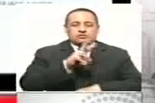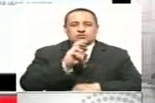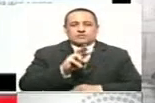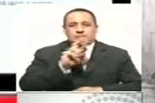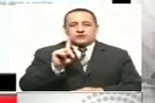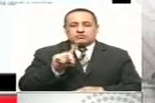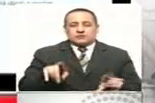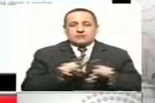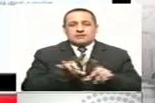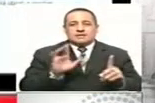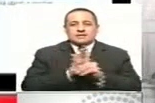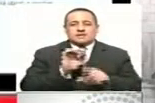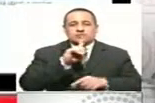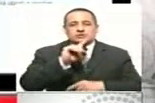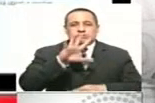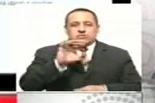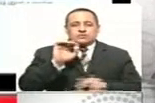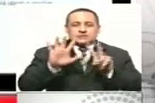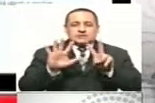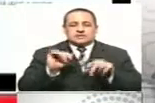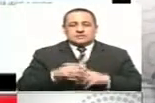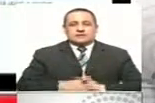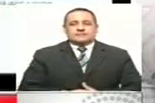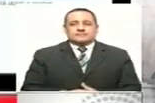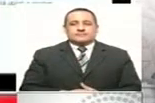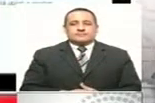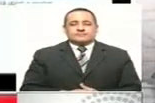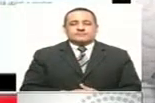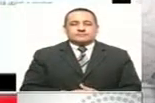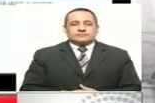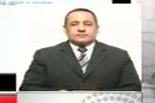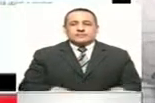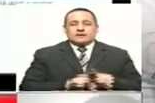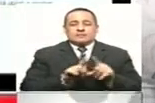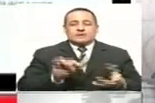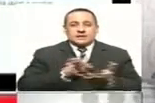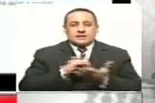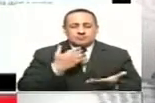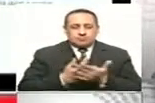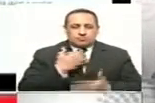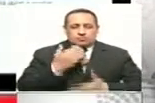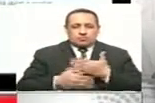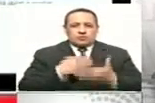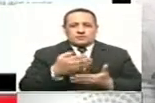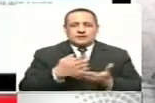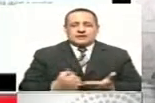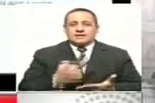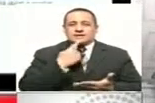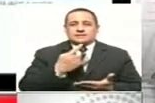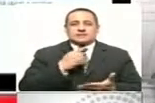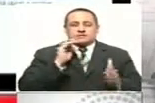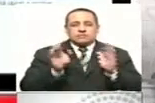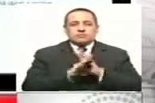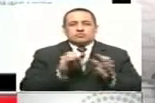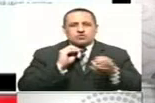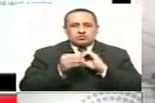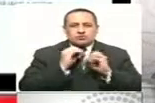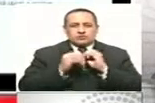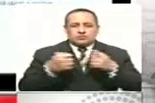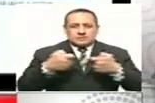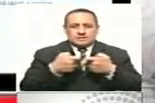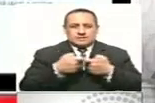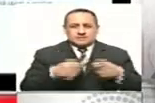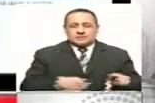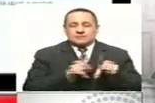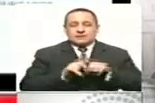029-2021 y el decreto 157, que lo que promueve es esta regulación digital.